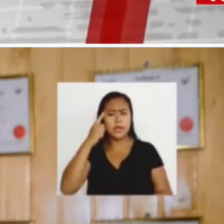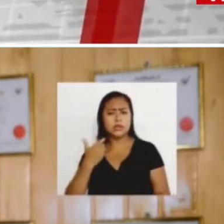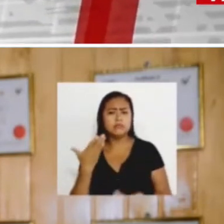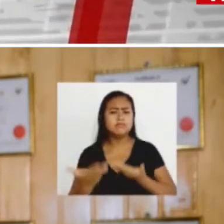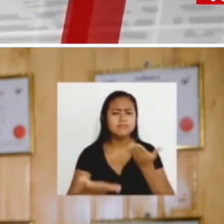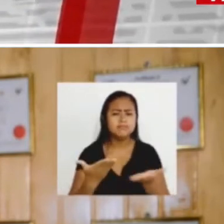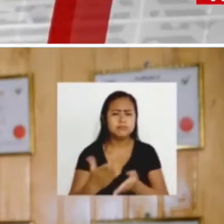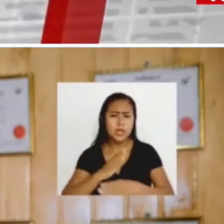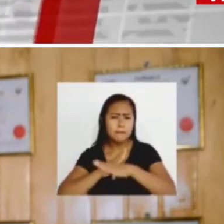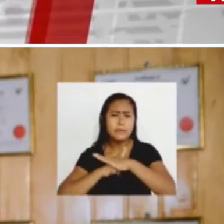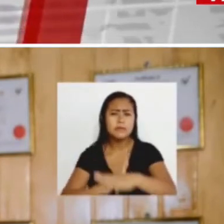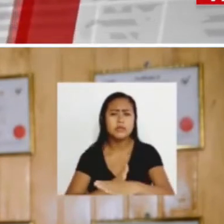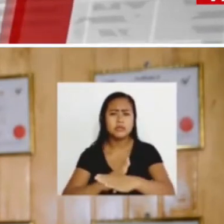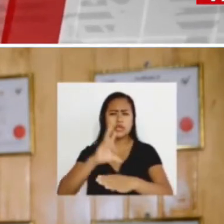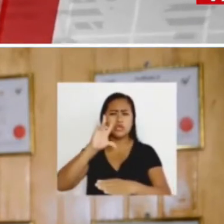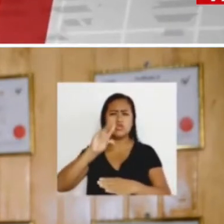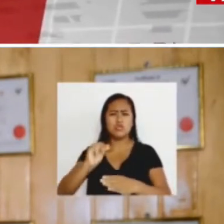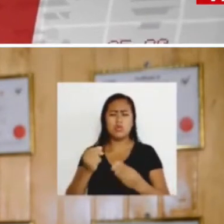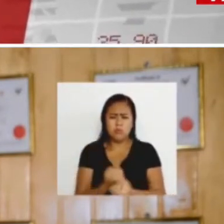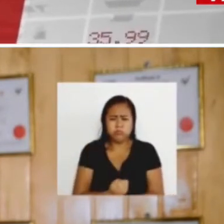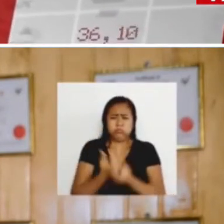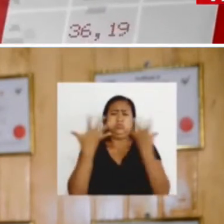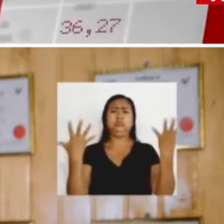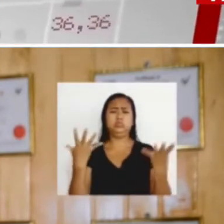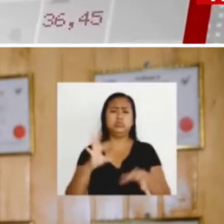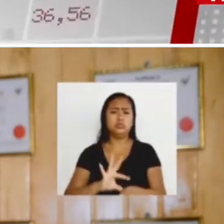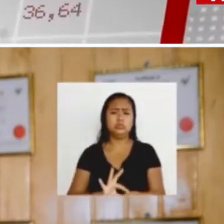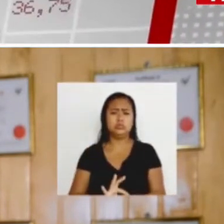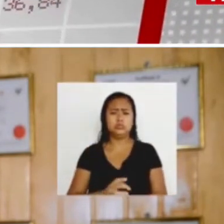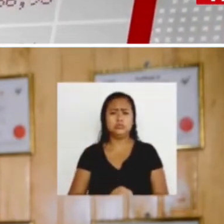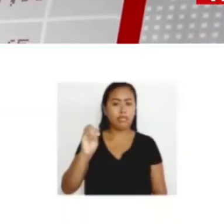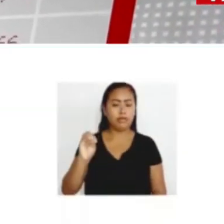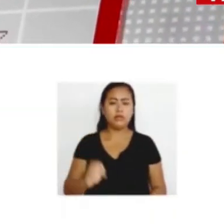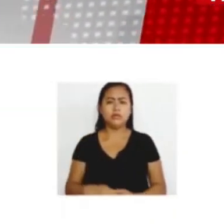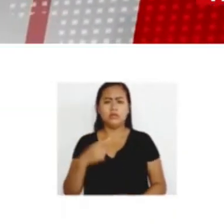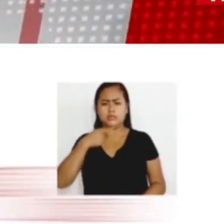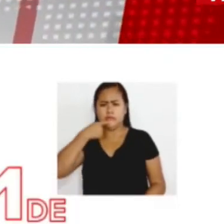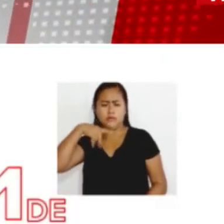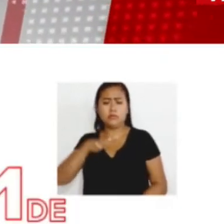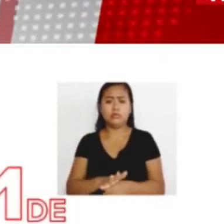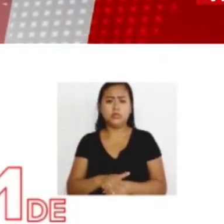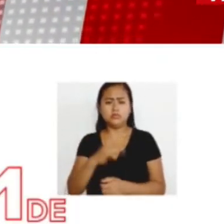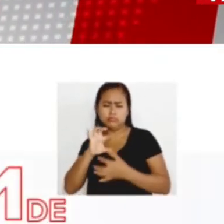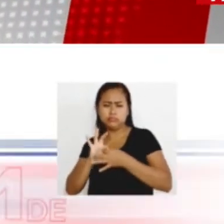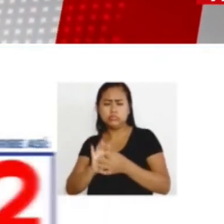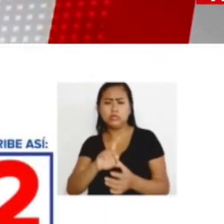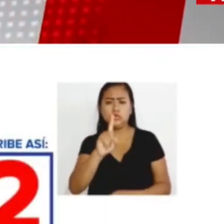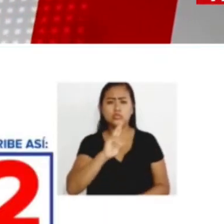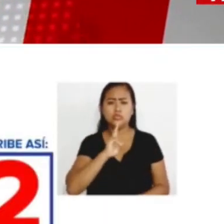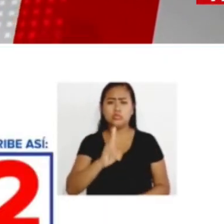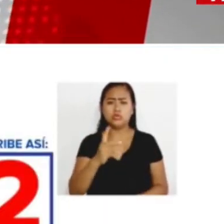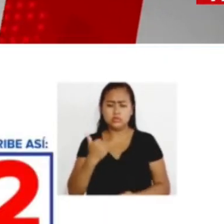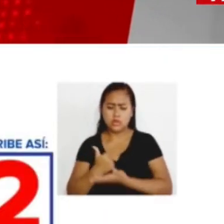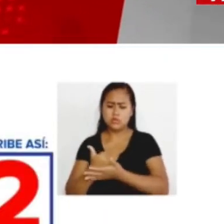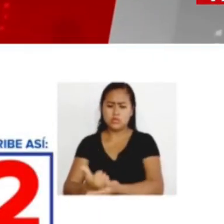con su familia, ¿no? Tenemos que estar en Yurimaguas, y creo que vamos a estar la próxima semana, Hugo, Dios